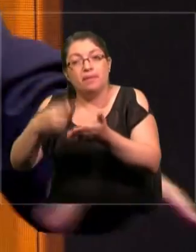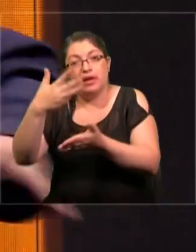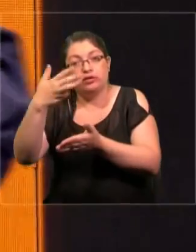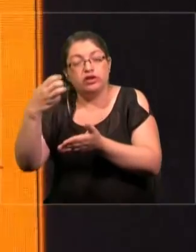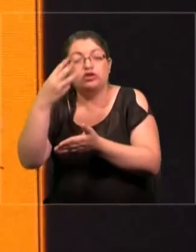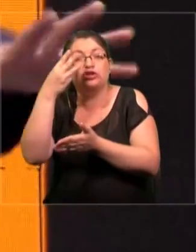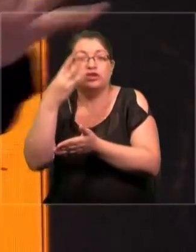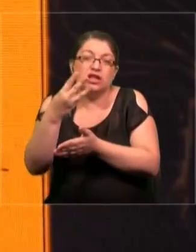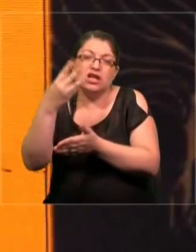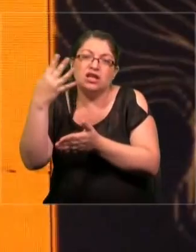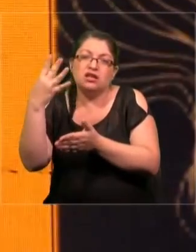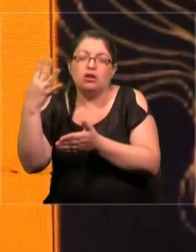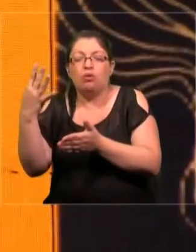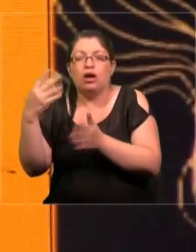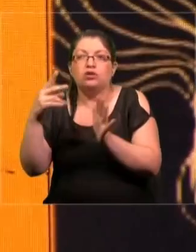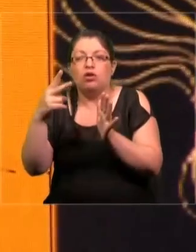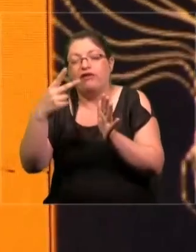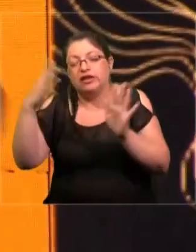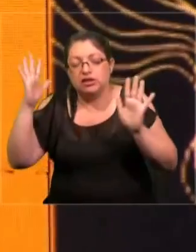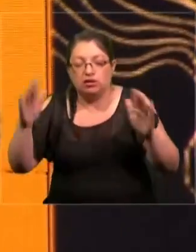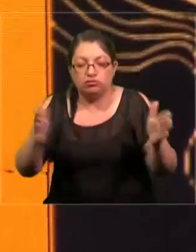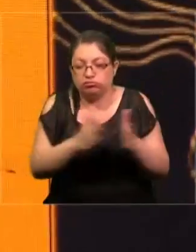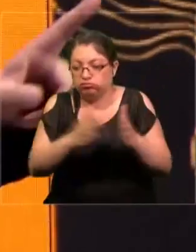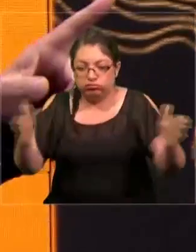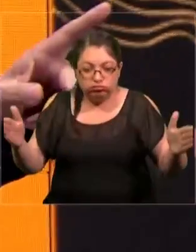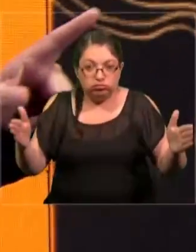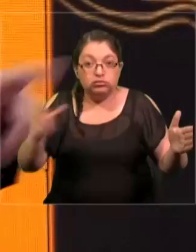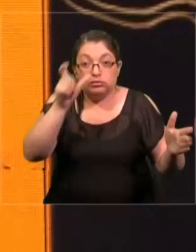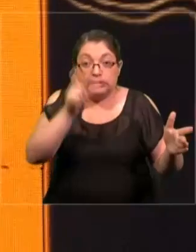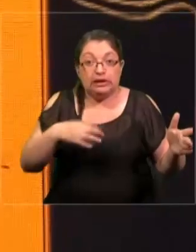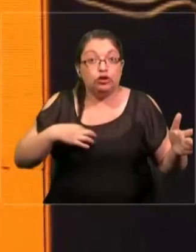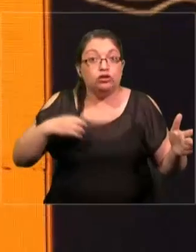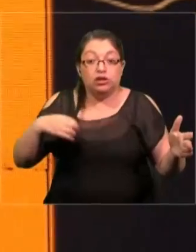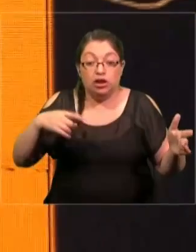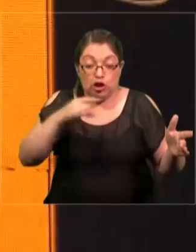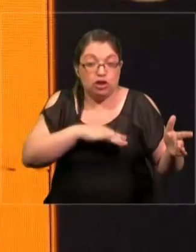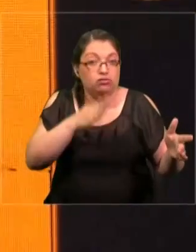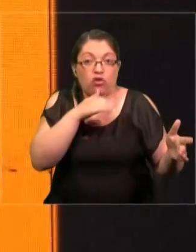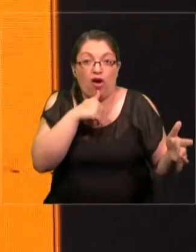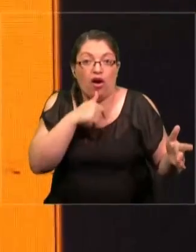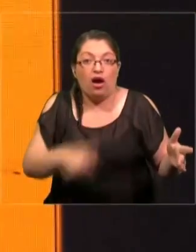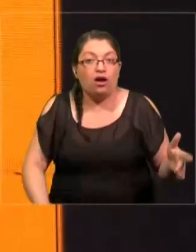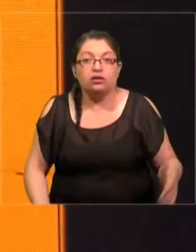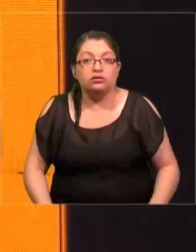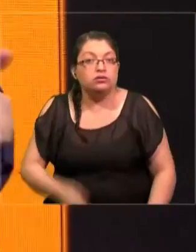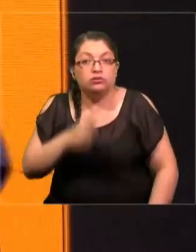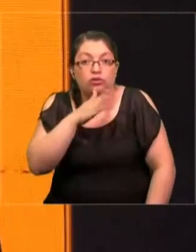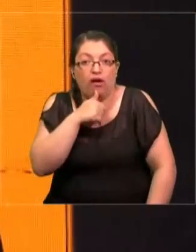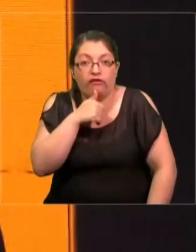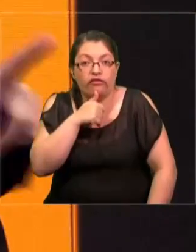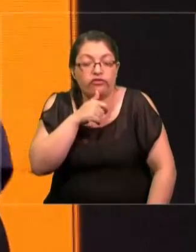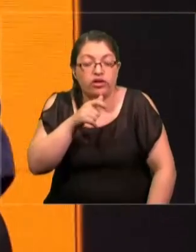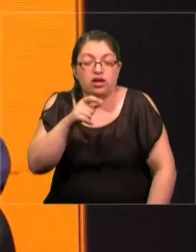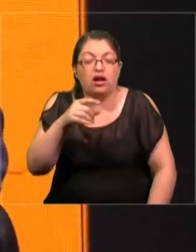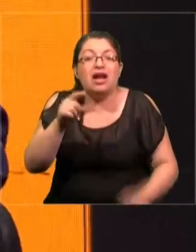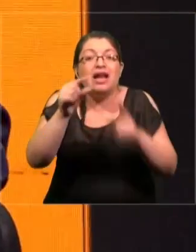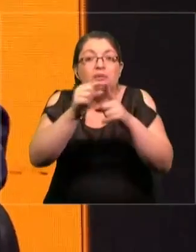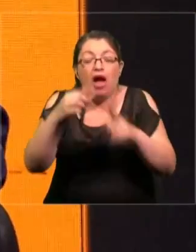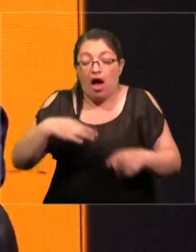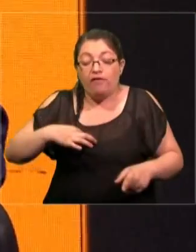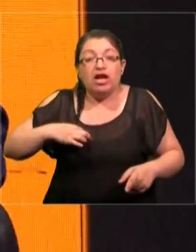1934, o 25 pongámosle, no hubo ciudadano en Chile, no hubo ciudadanía en Chile.